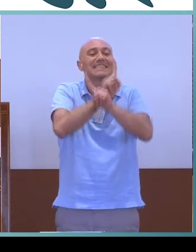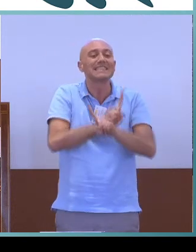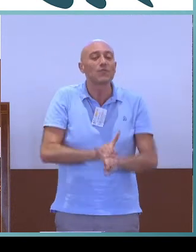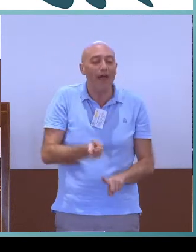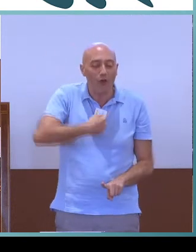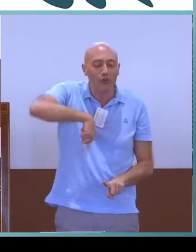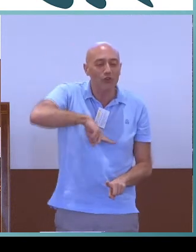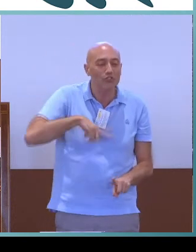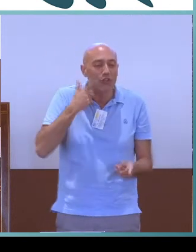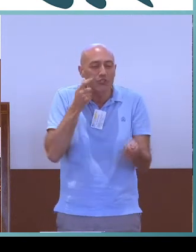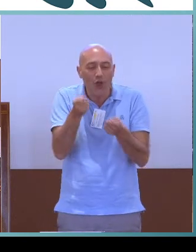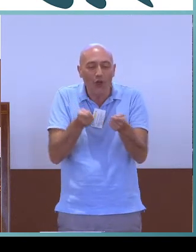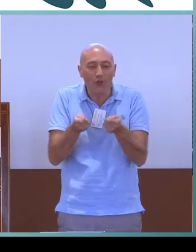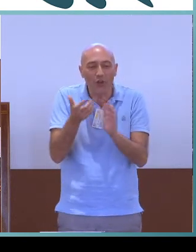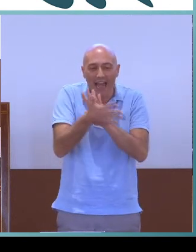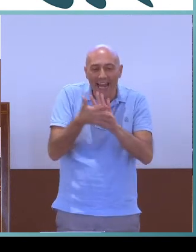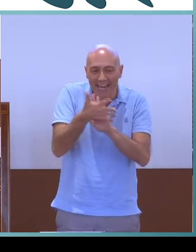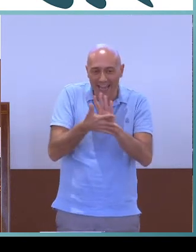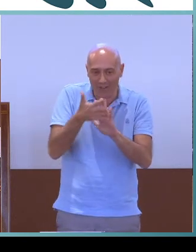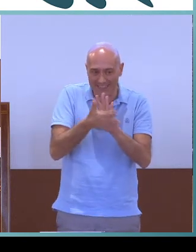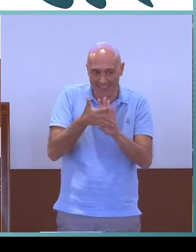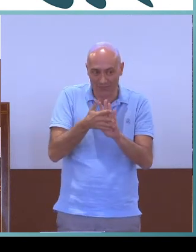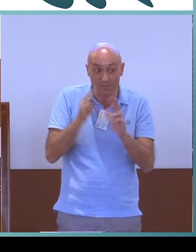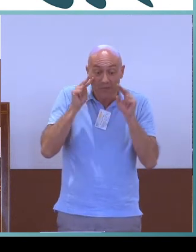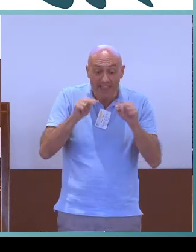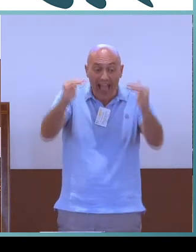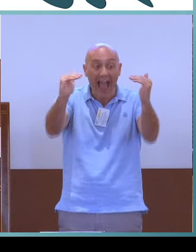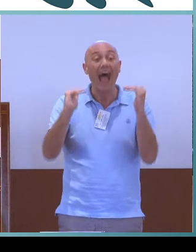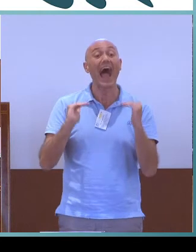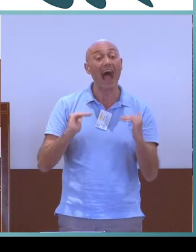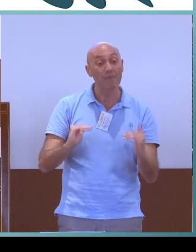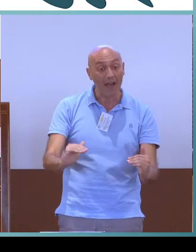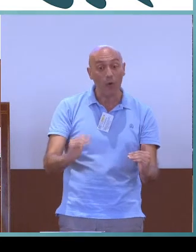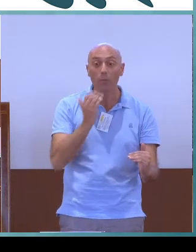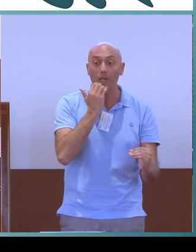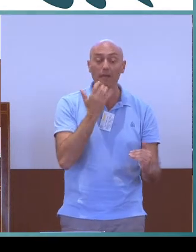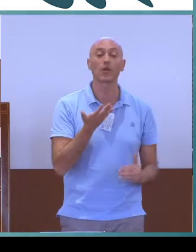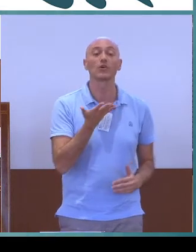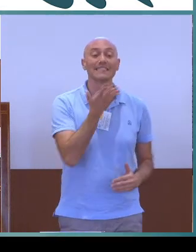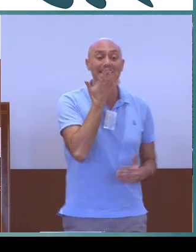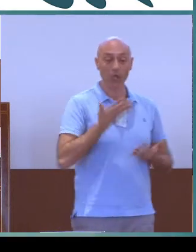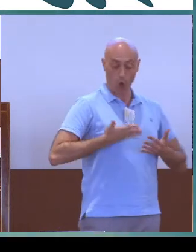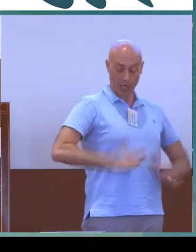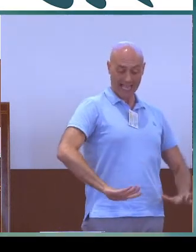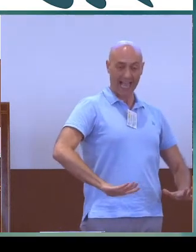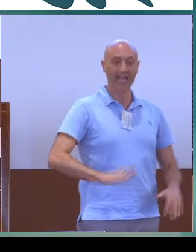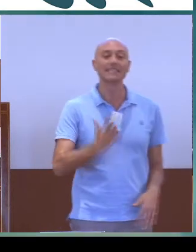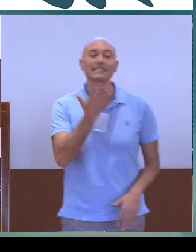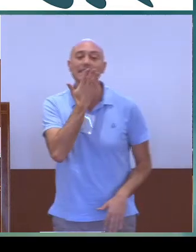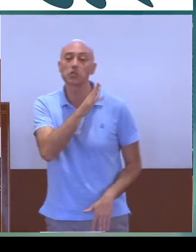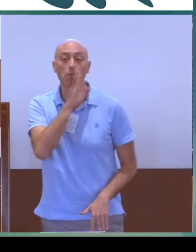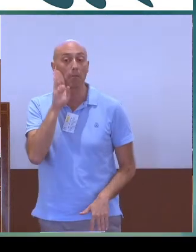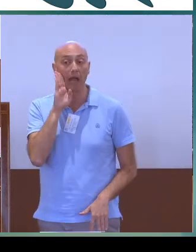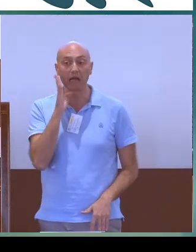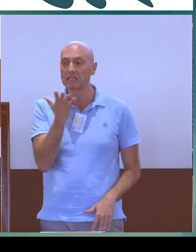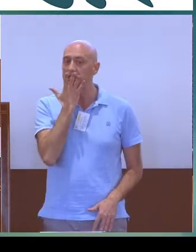Y nuestra hipótesis era que cuando el par de palabras tenía relación de significado y